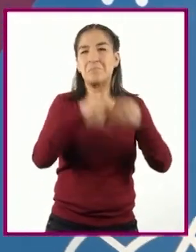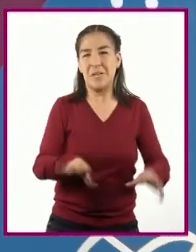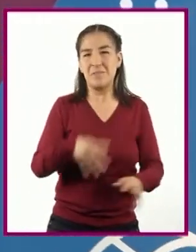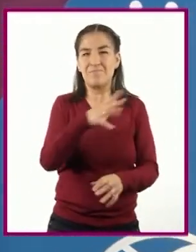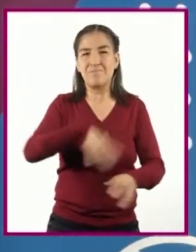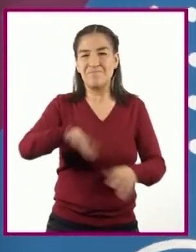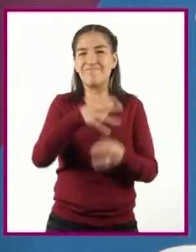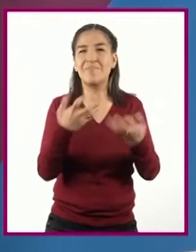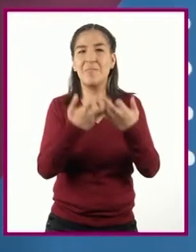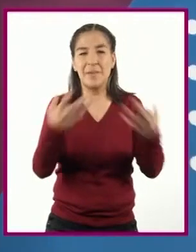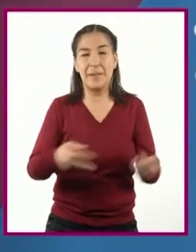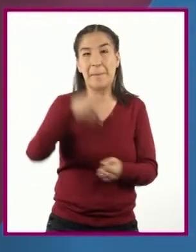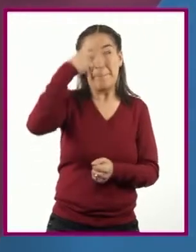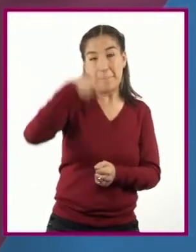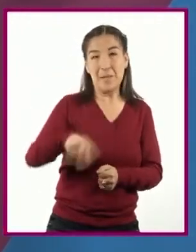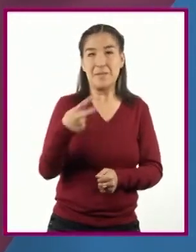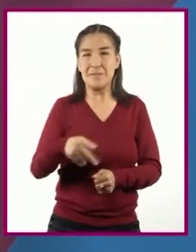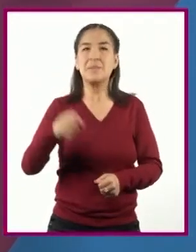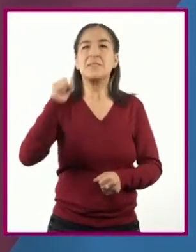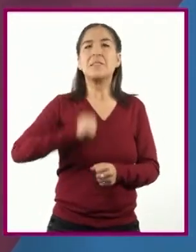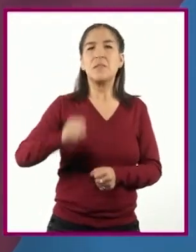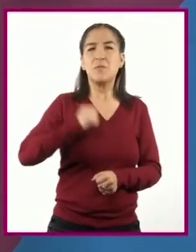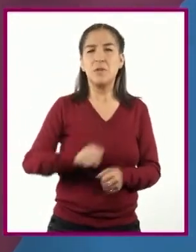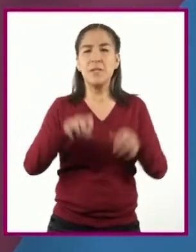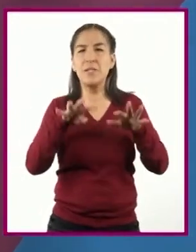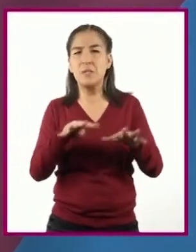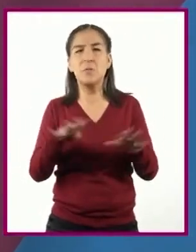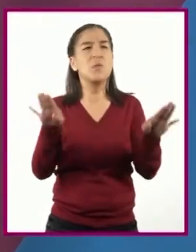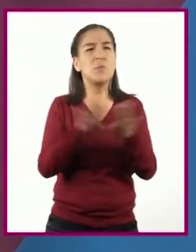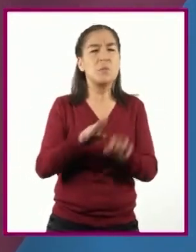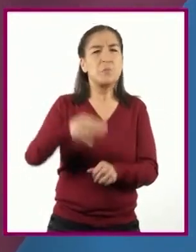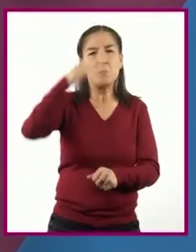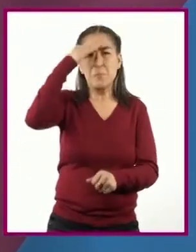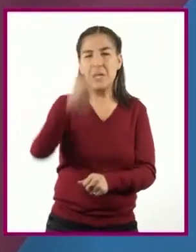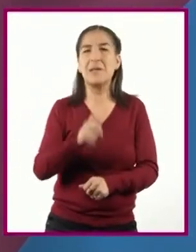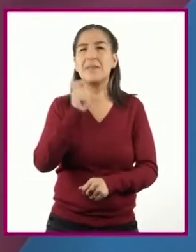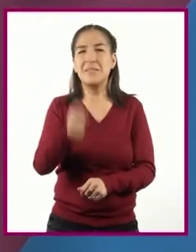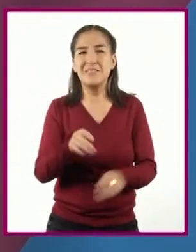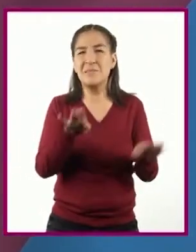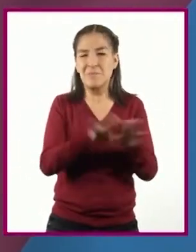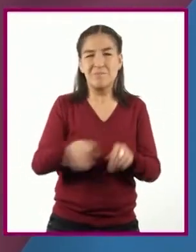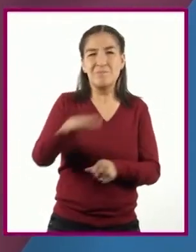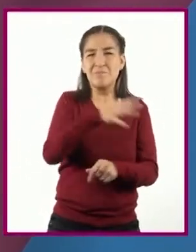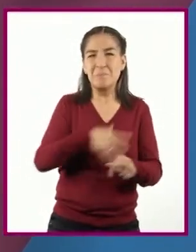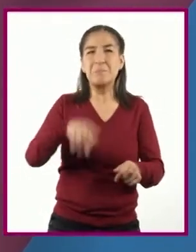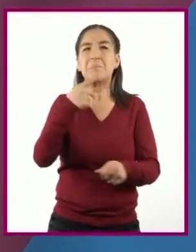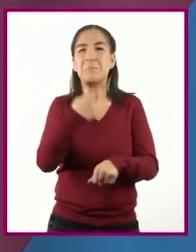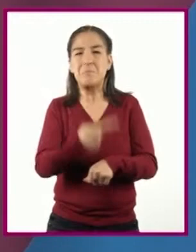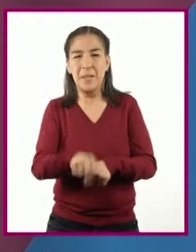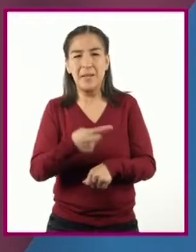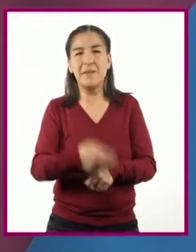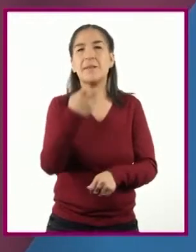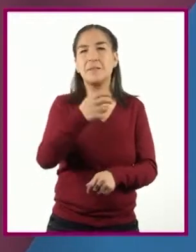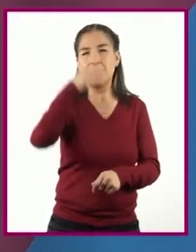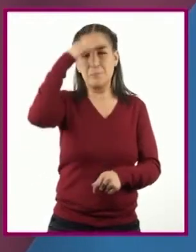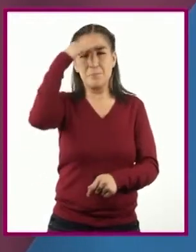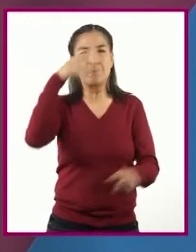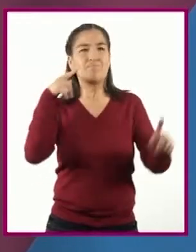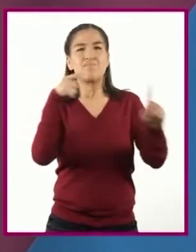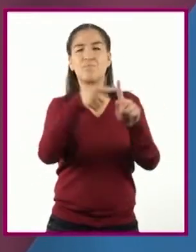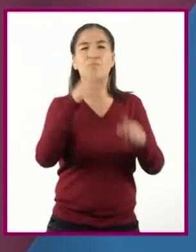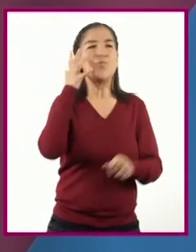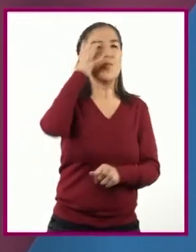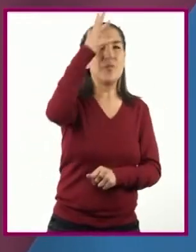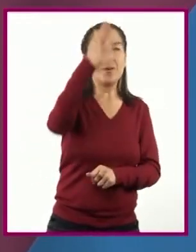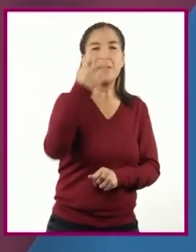Los mexicanos del siglo XIX descubrieron su vulnerabilidad ante el exterior. La visión optimista del futuro